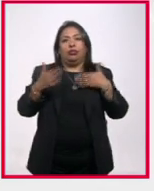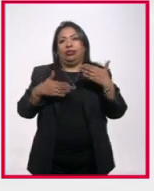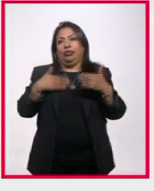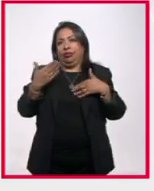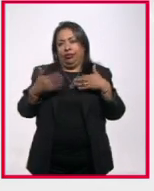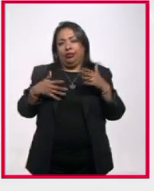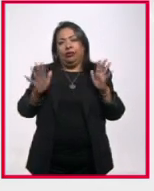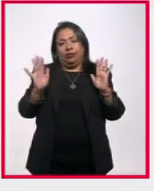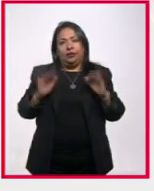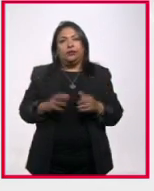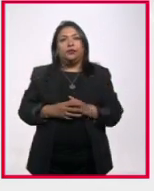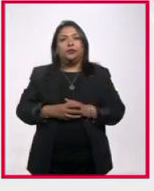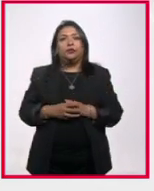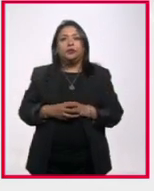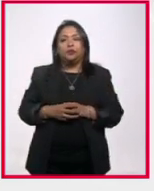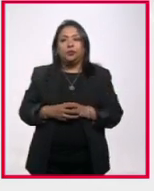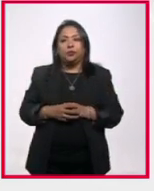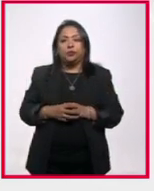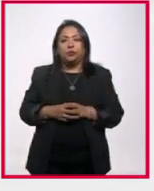¿no?